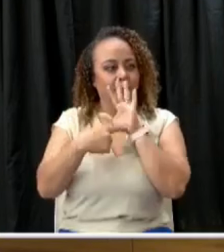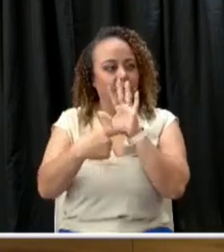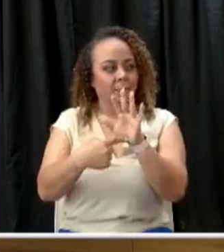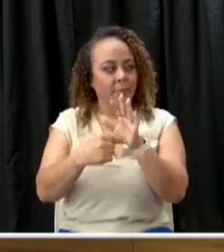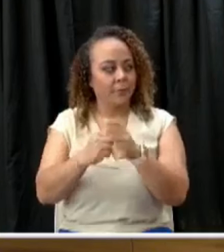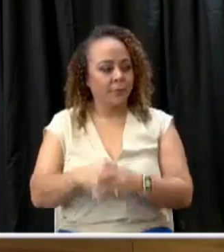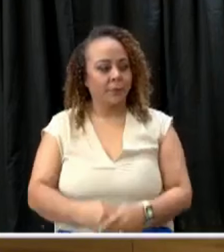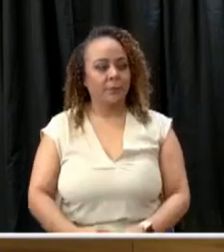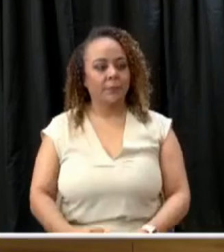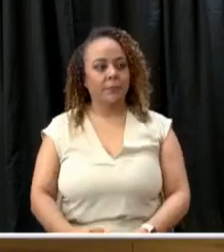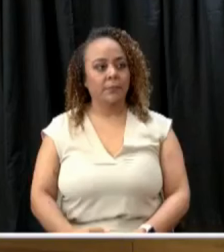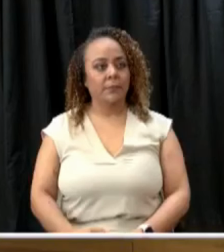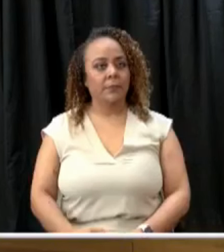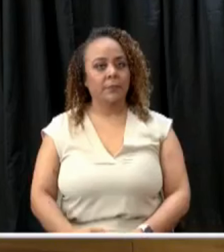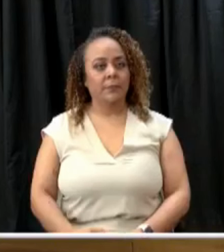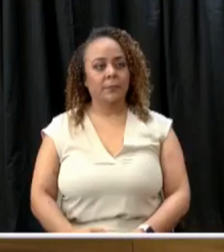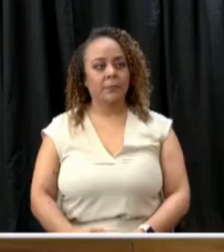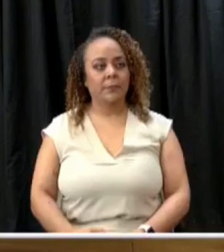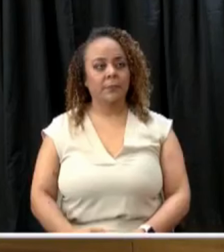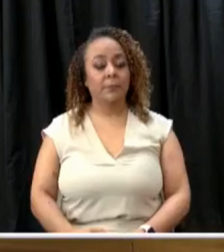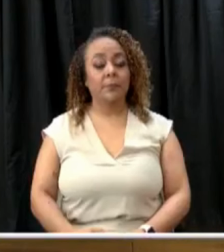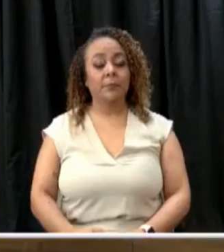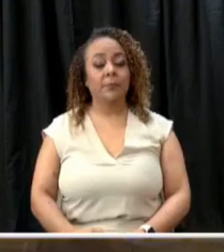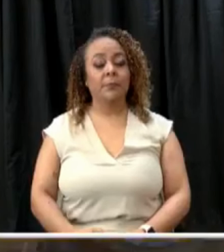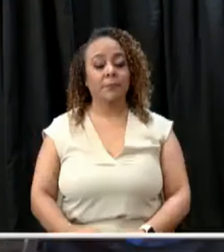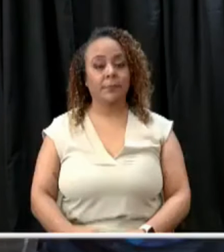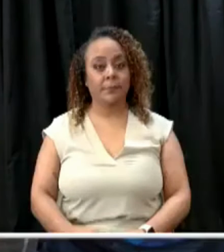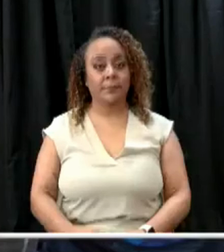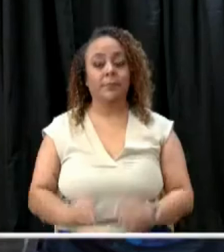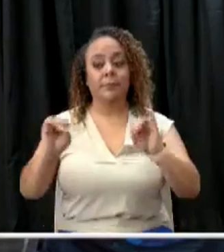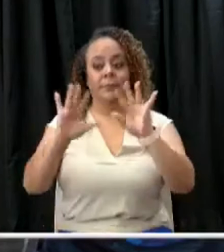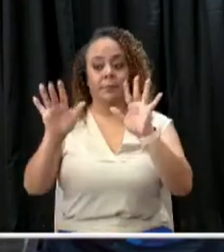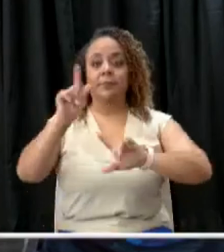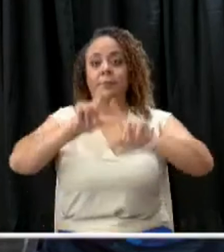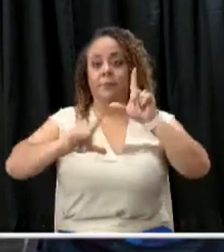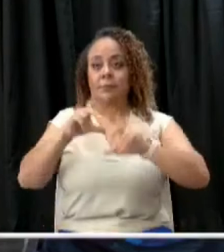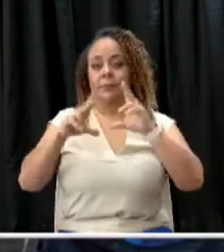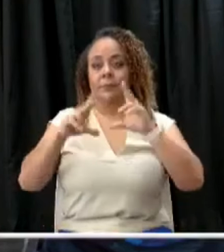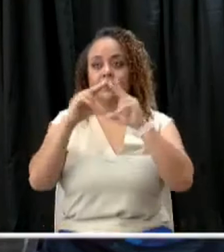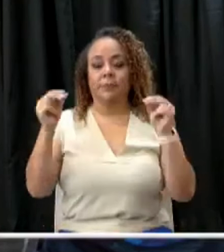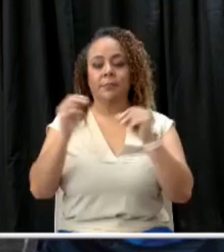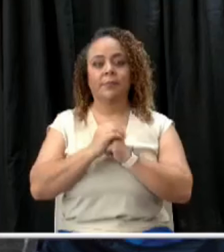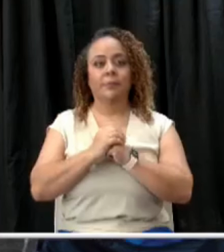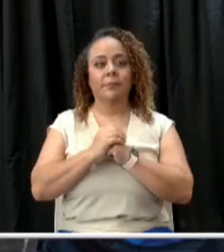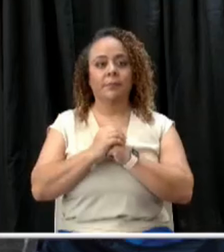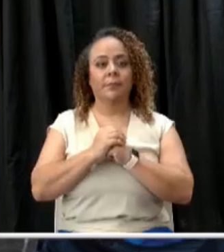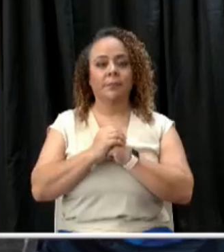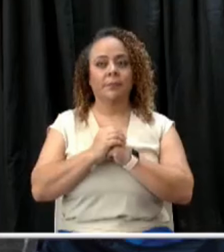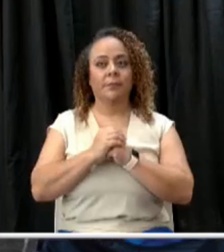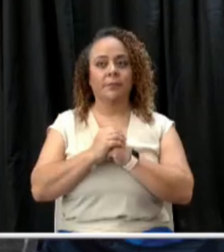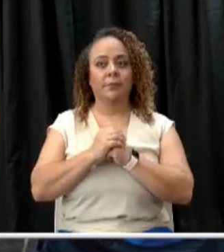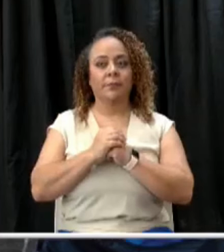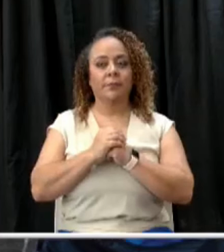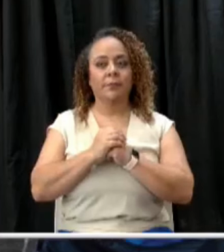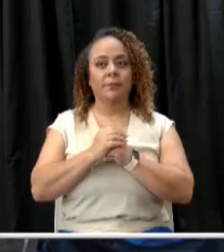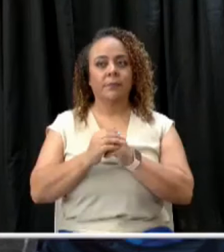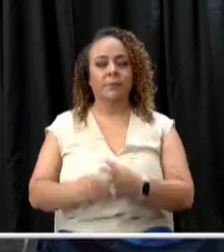compañeros. Claro, en nuestro laboratorio en Nicaragua hemos... La siguiente, por